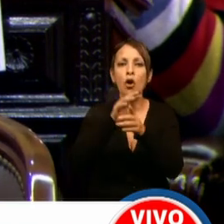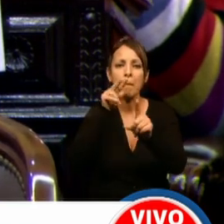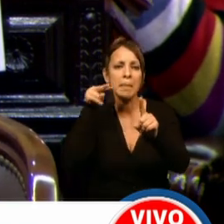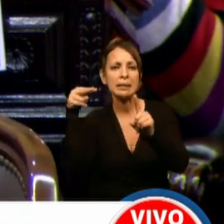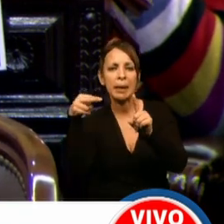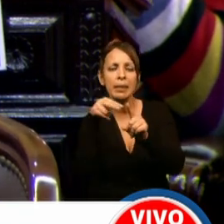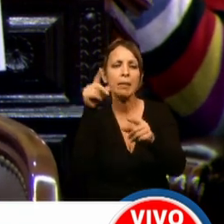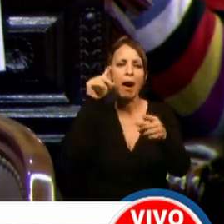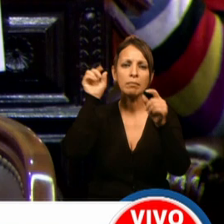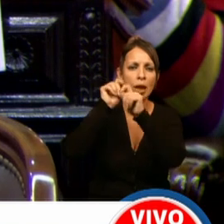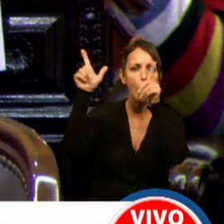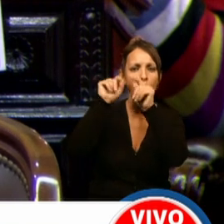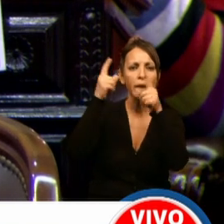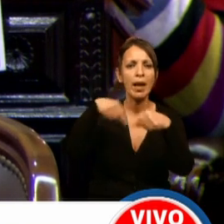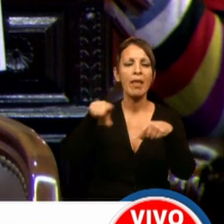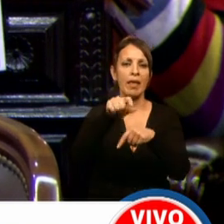género o